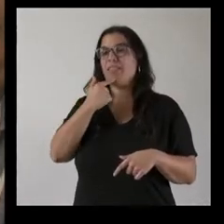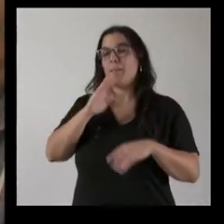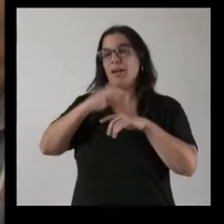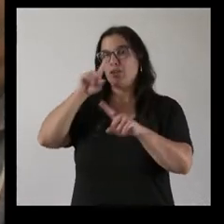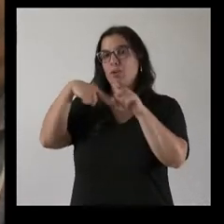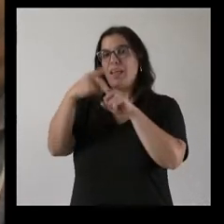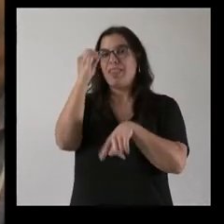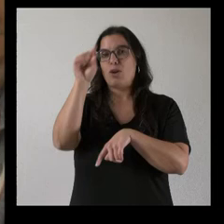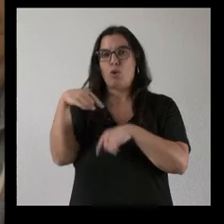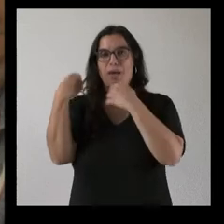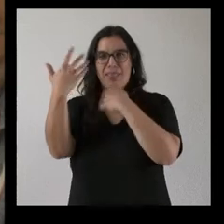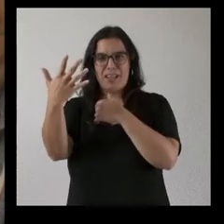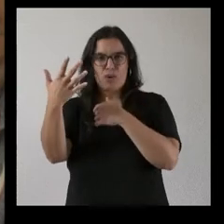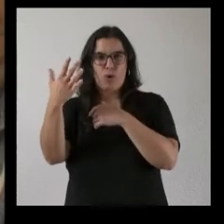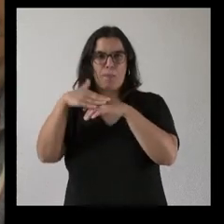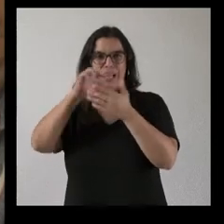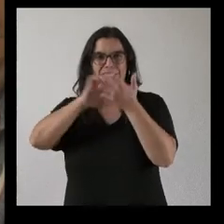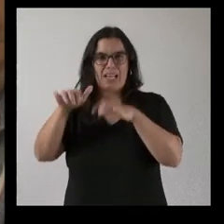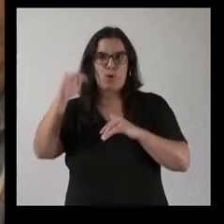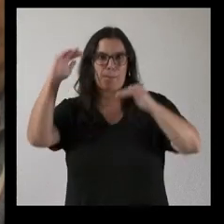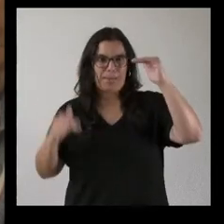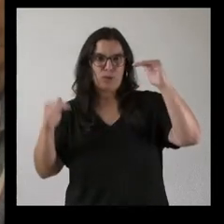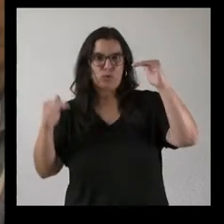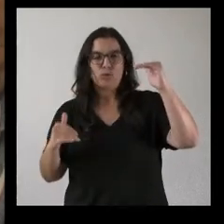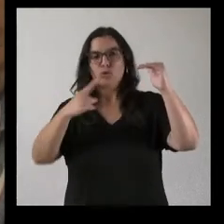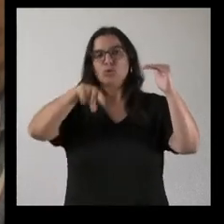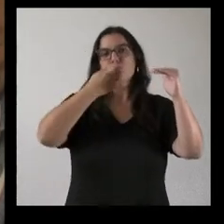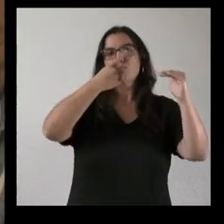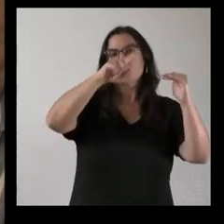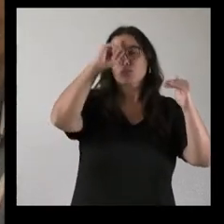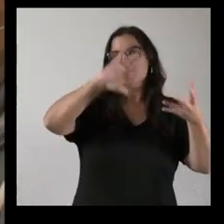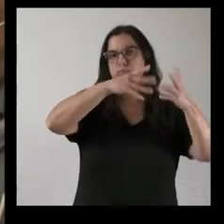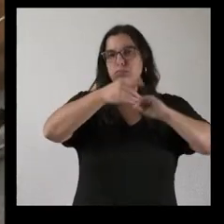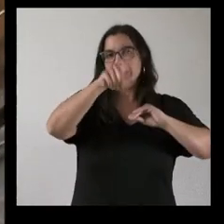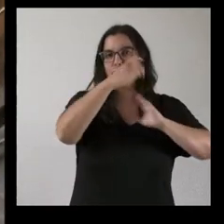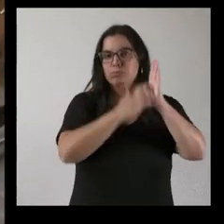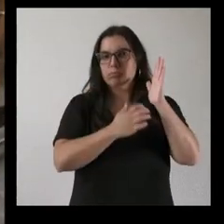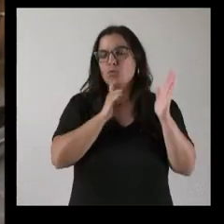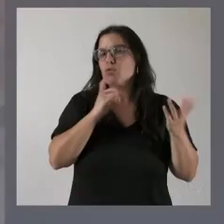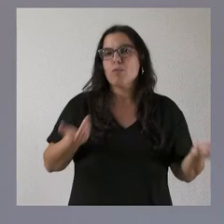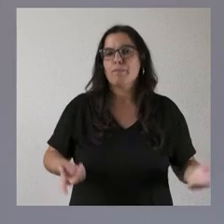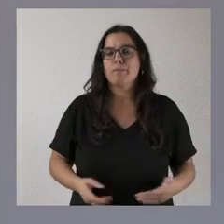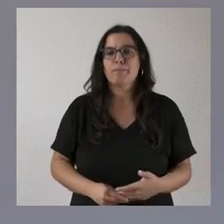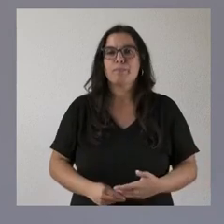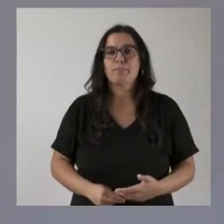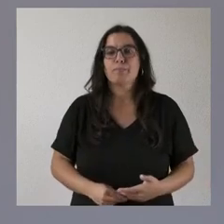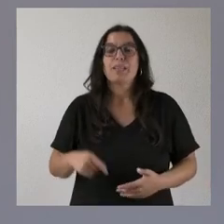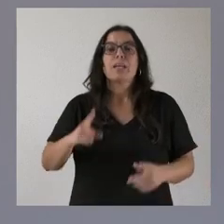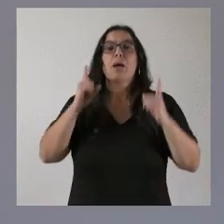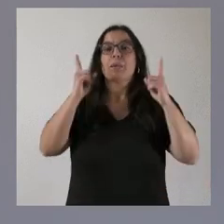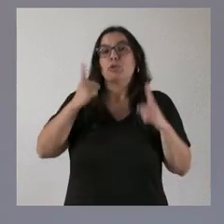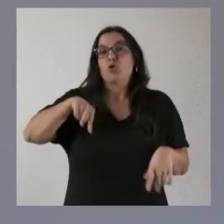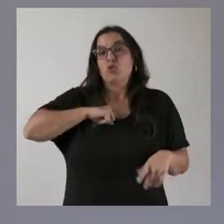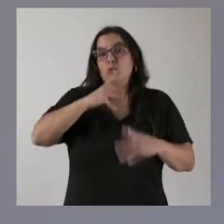2023 en el 0,5 para Castilla y León No sé si con estas previsiones se plantean modificarlo es la previsión que hemos